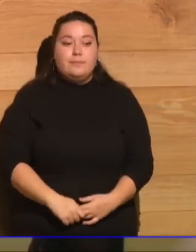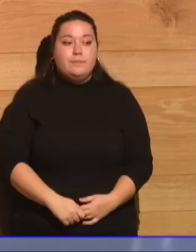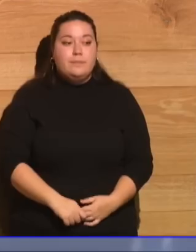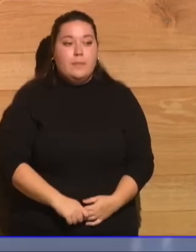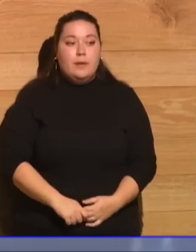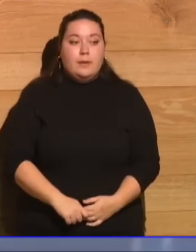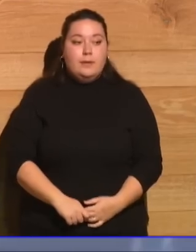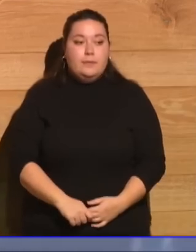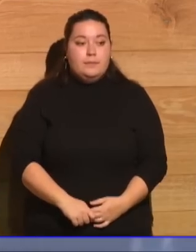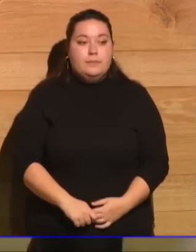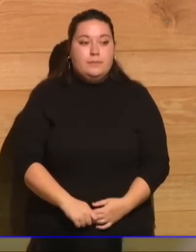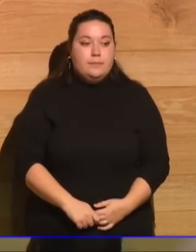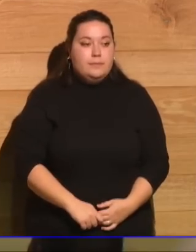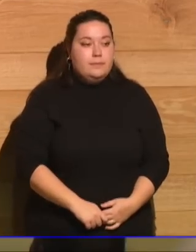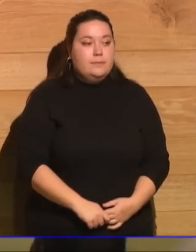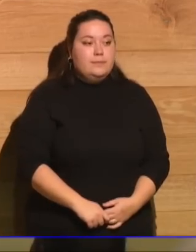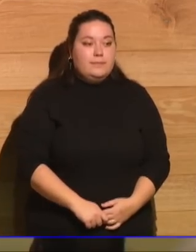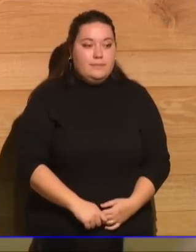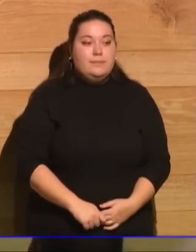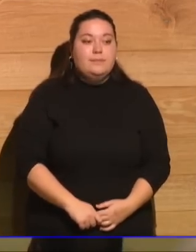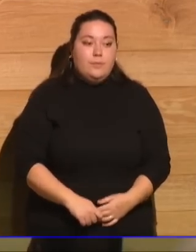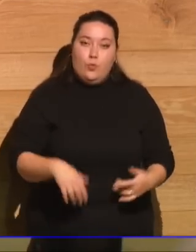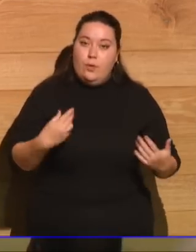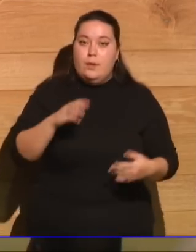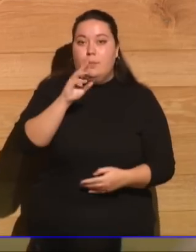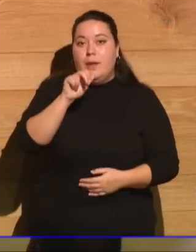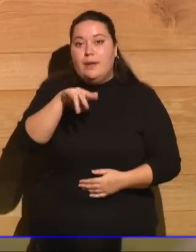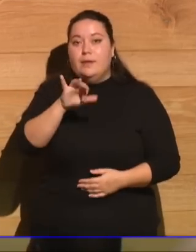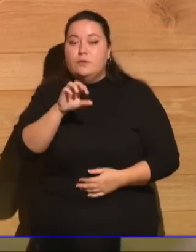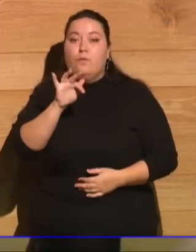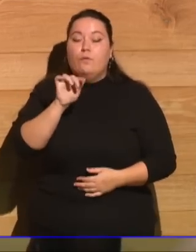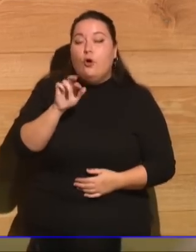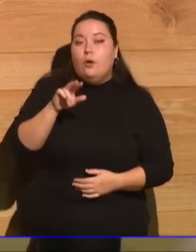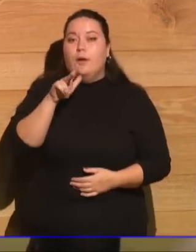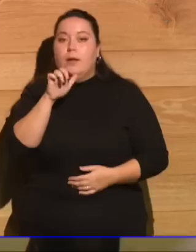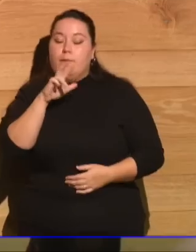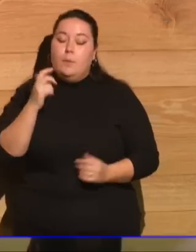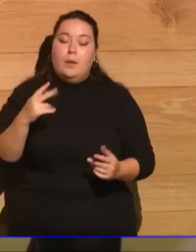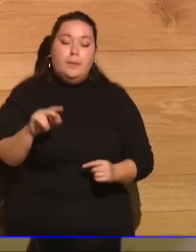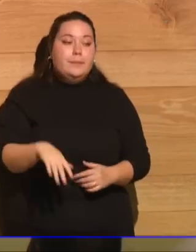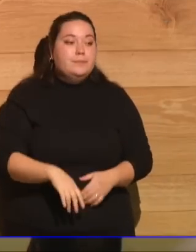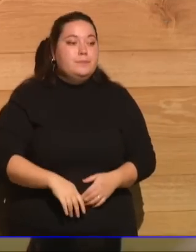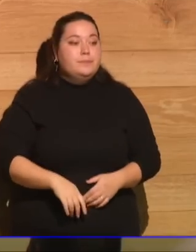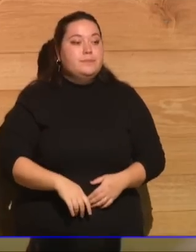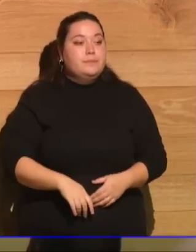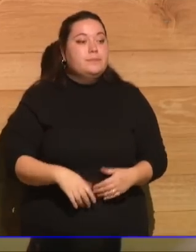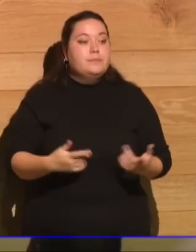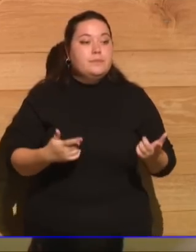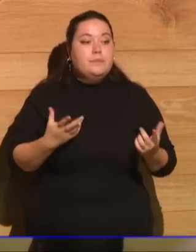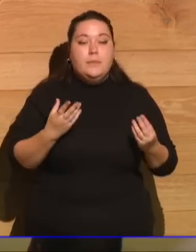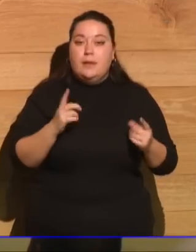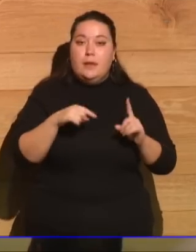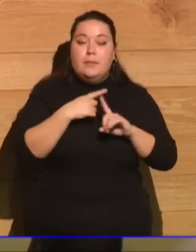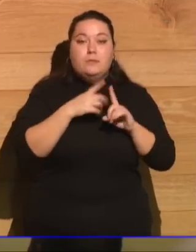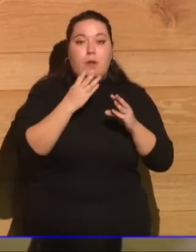Lo que es verdad es que es una no el de película. Pennies for Heaven, ¿eh, Javi? En general. Lo que es verdad es que es una película que habla de muchas cosas y que Claro. además tiene canciones.